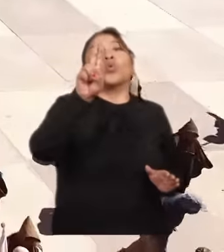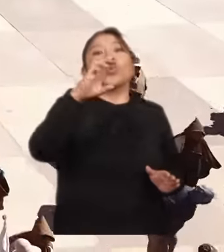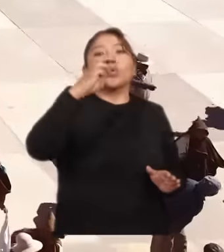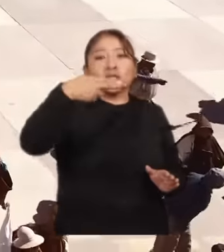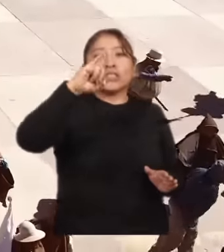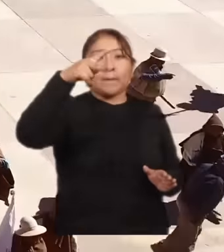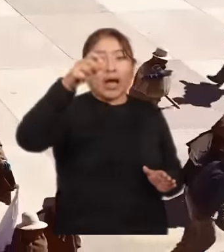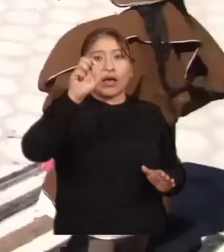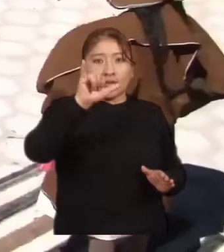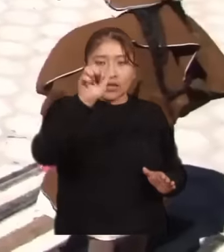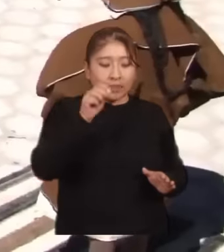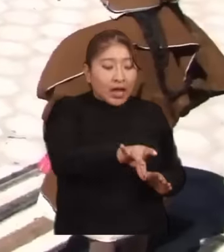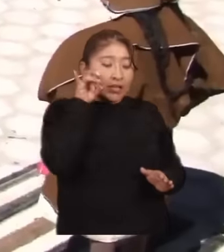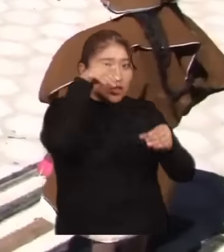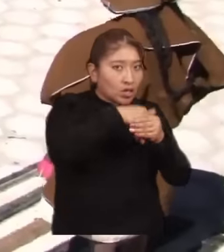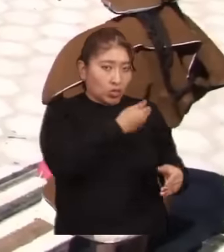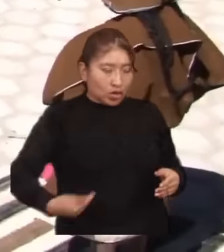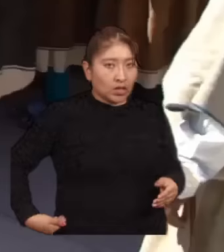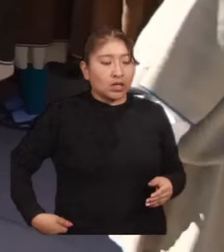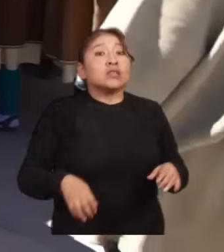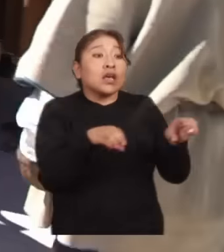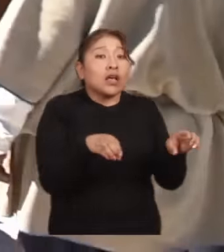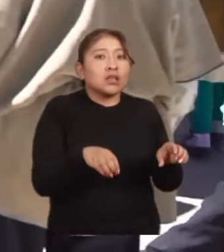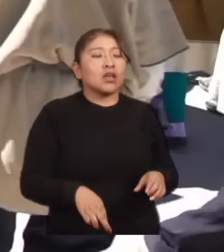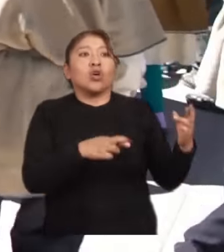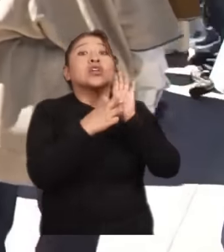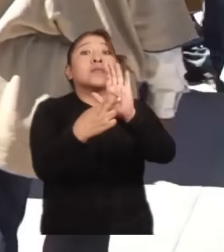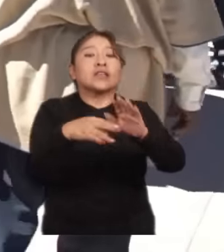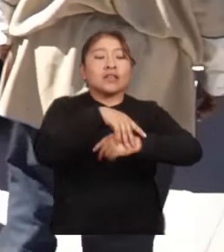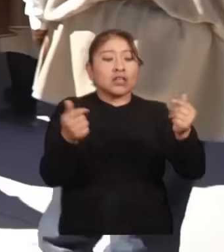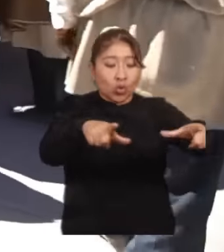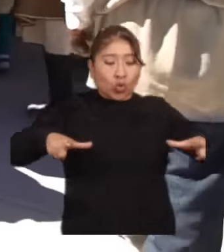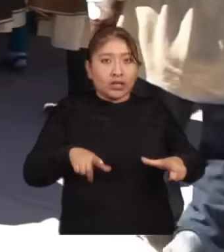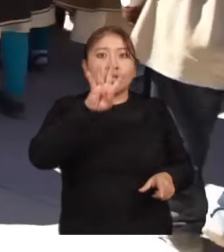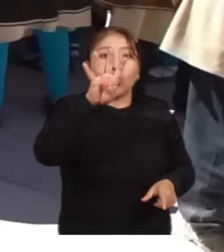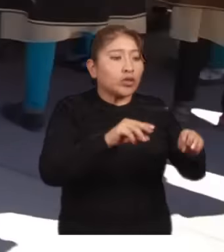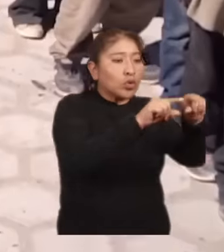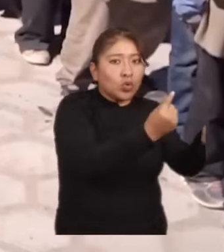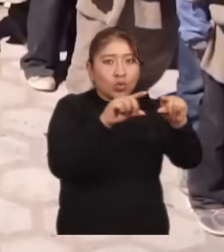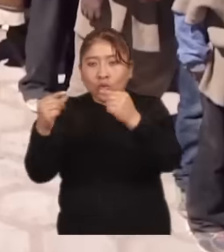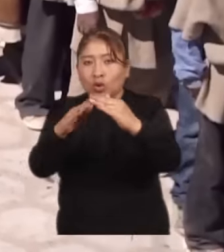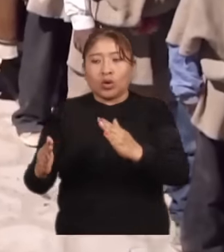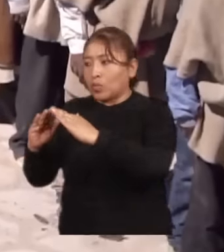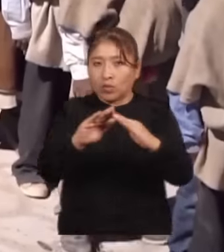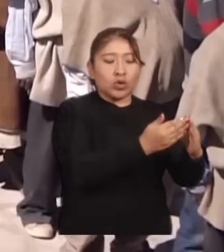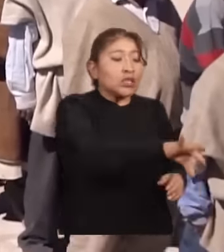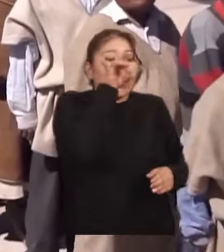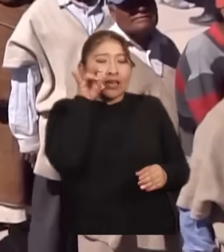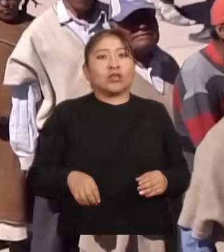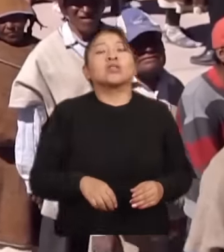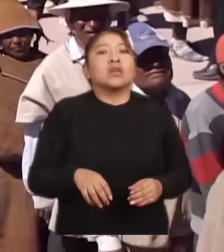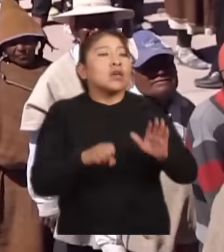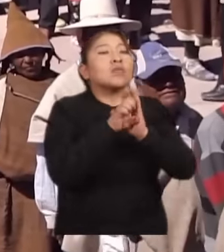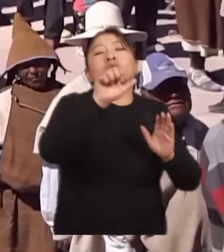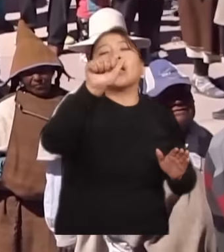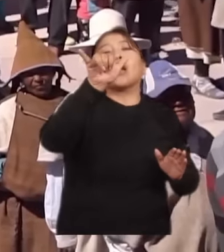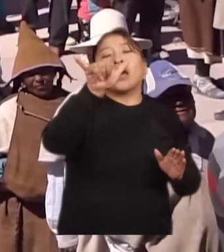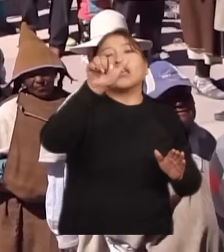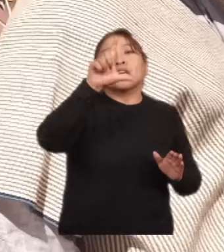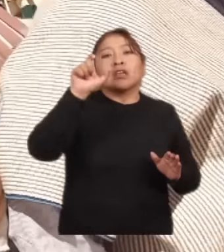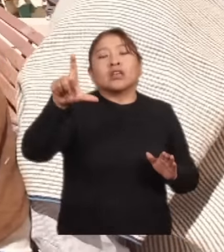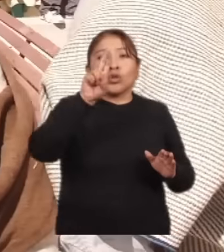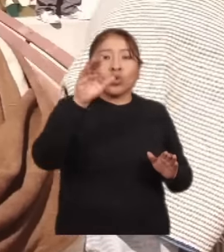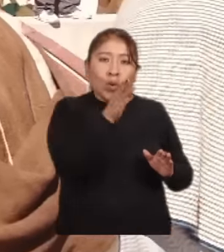elección. Por ejemplo, en Uruchipaya, la elección de las autoridades de su gobierno se realiza a través de los representantes territoriales de los 4